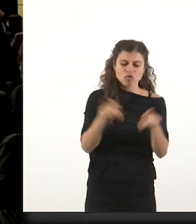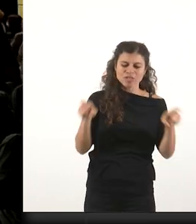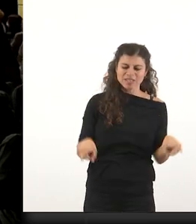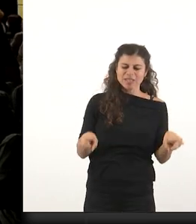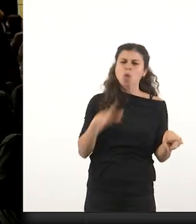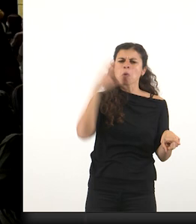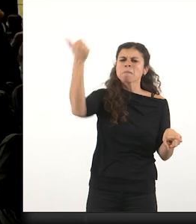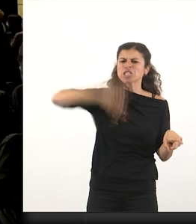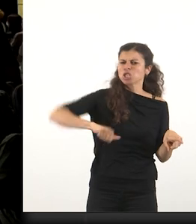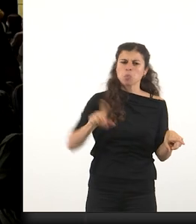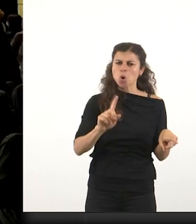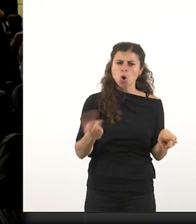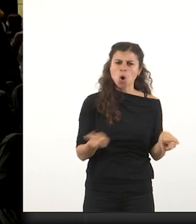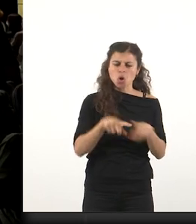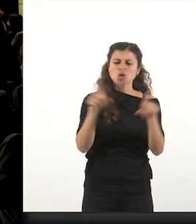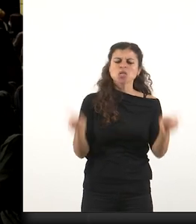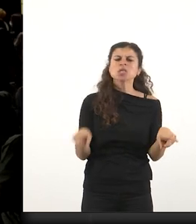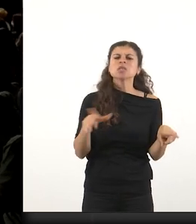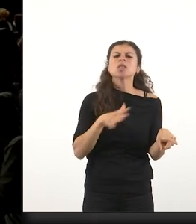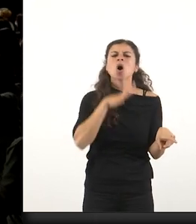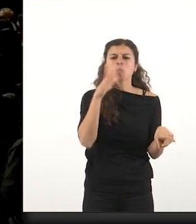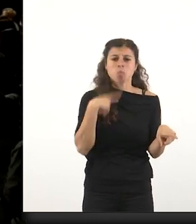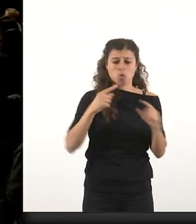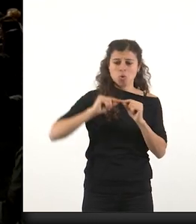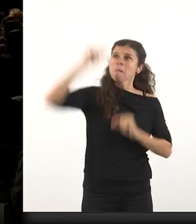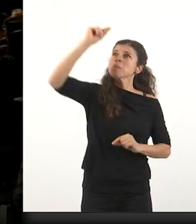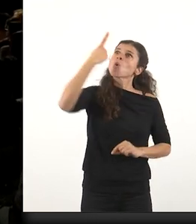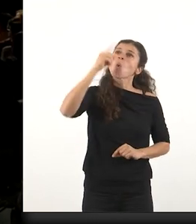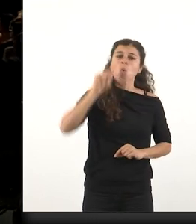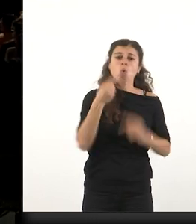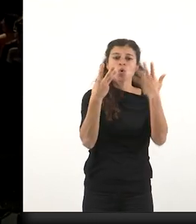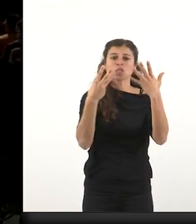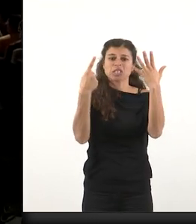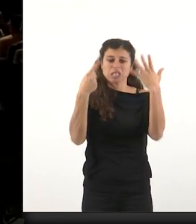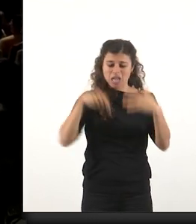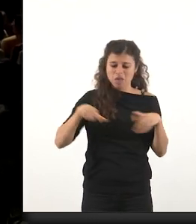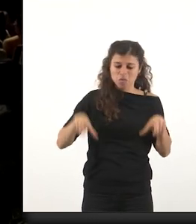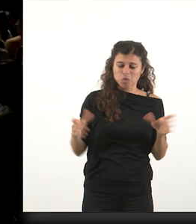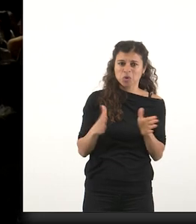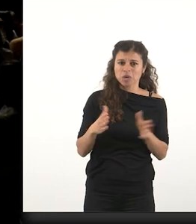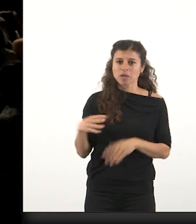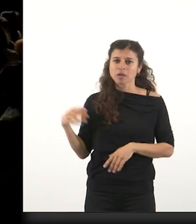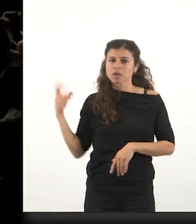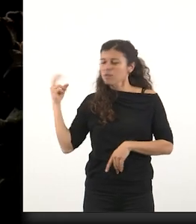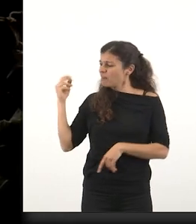por machismo. Yo estoy sentado así porque mido 1,86 y la butaca de aquí son a 3.